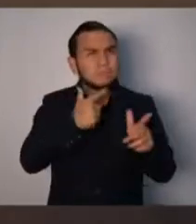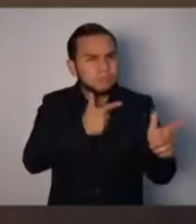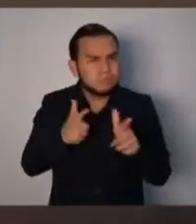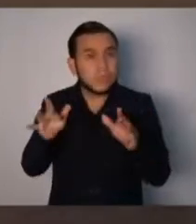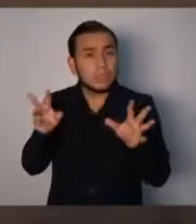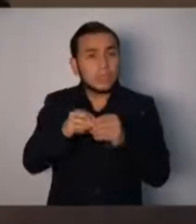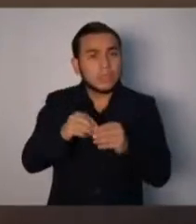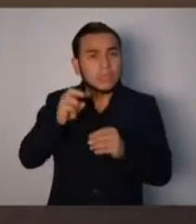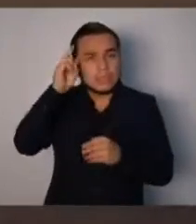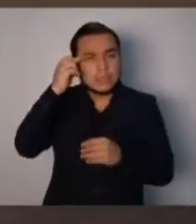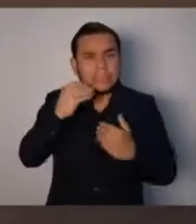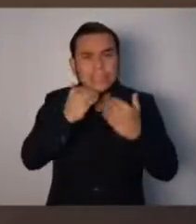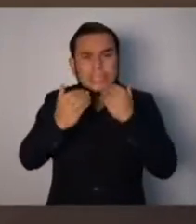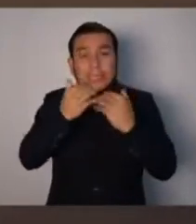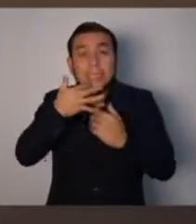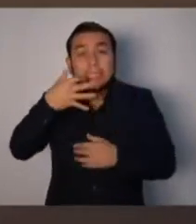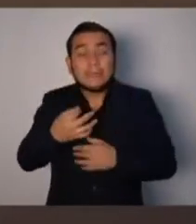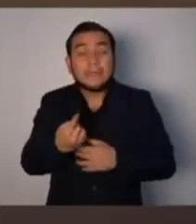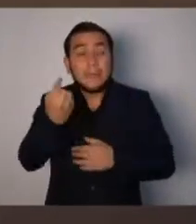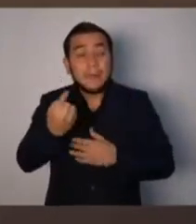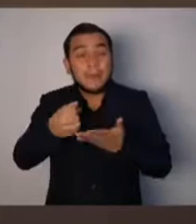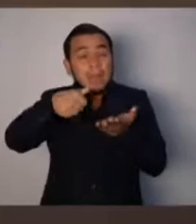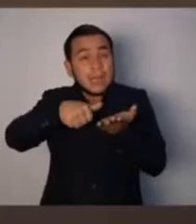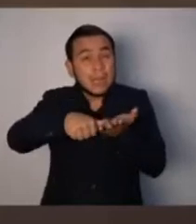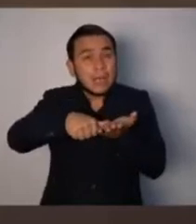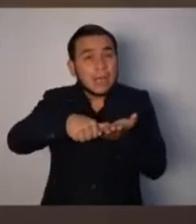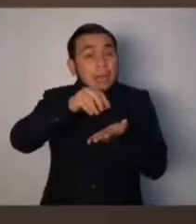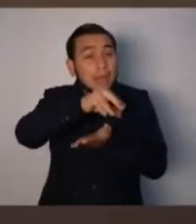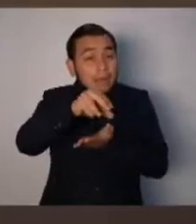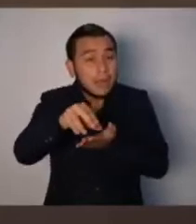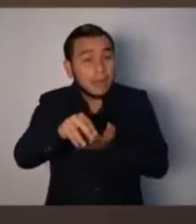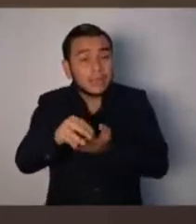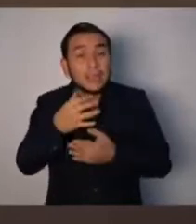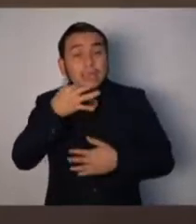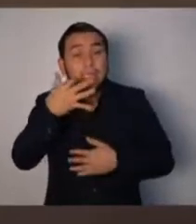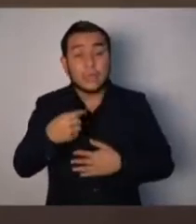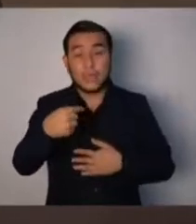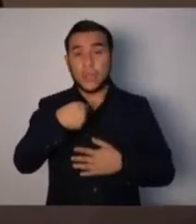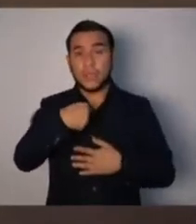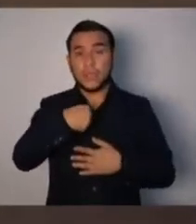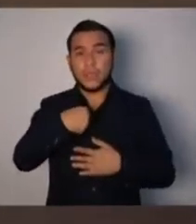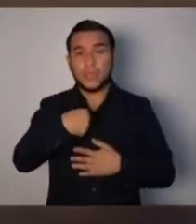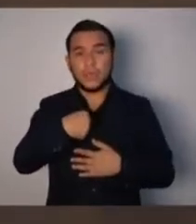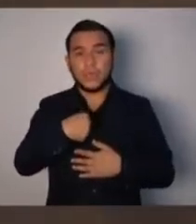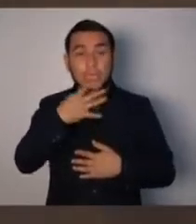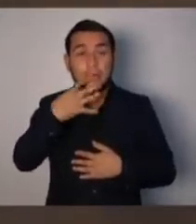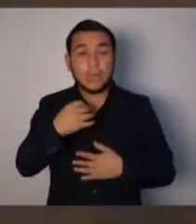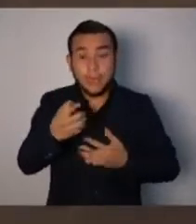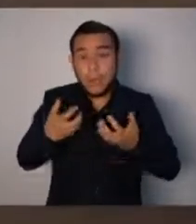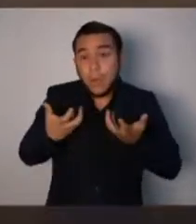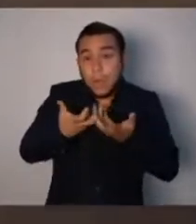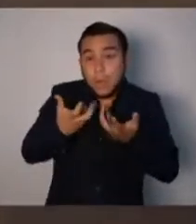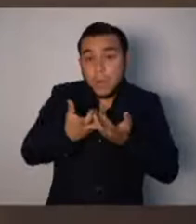me han dicho me decía en contenido el alcalde señor alcalde yo yo era compañero del